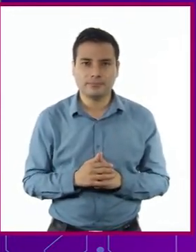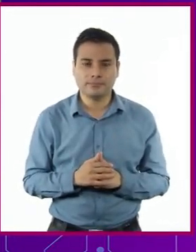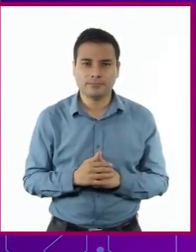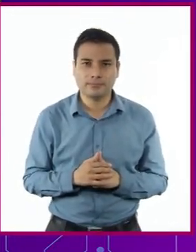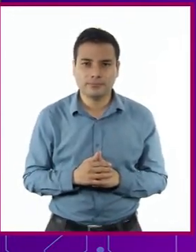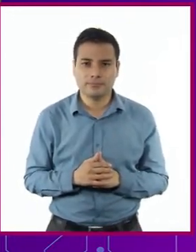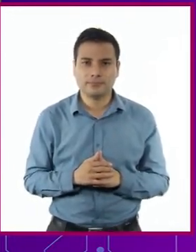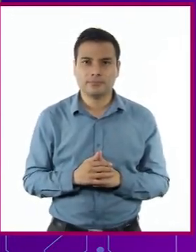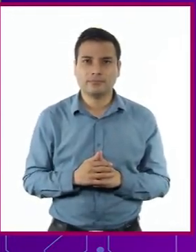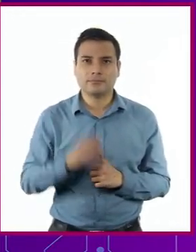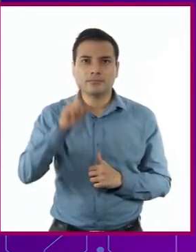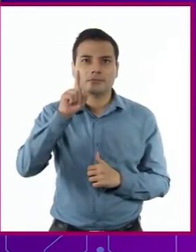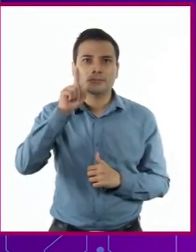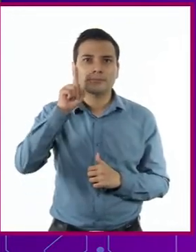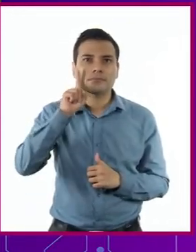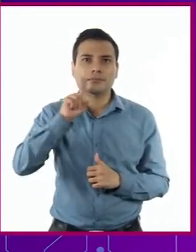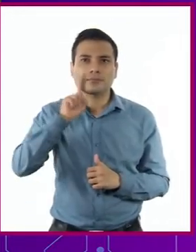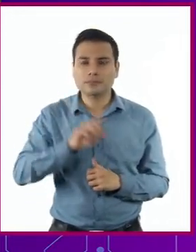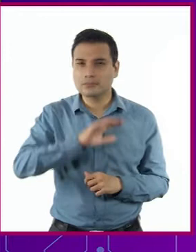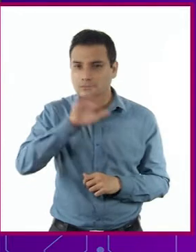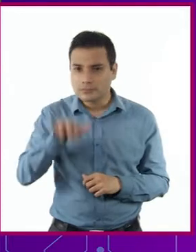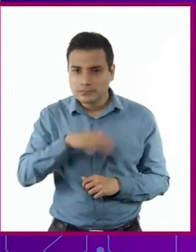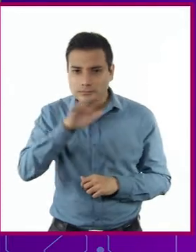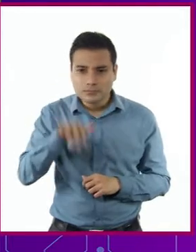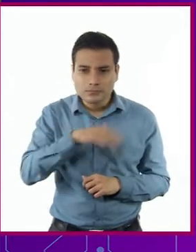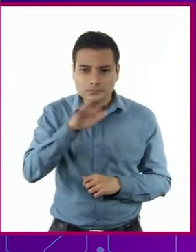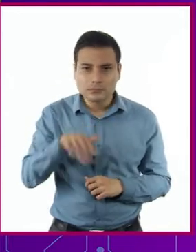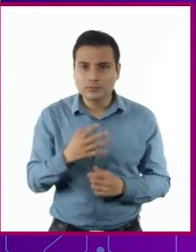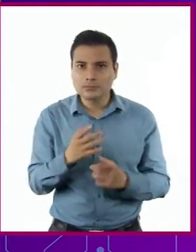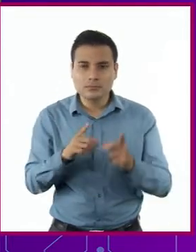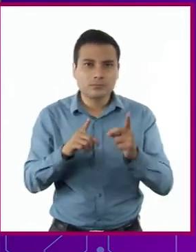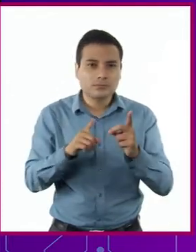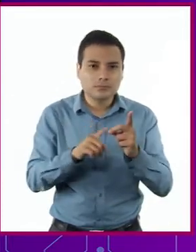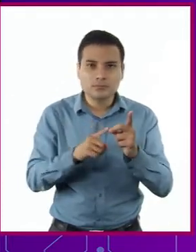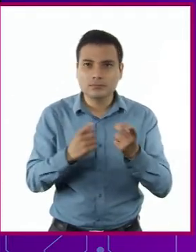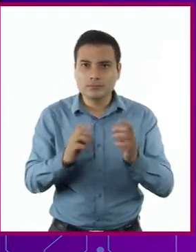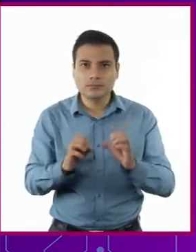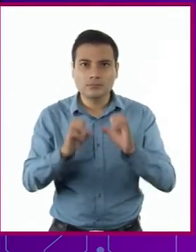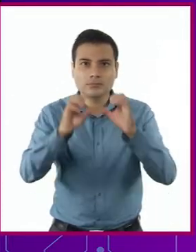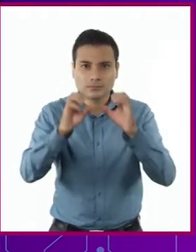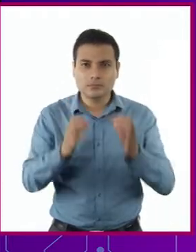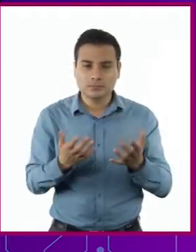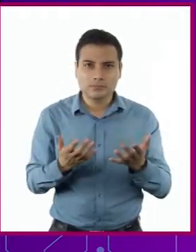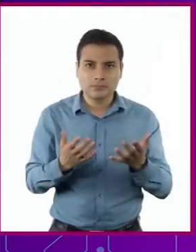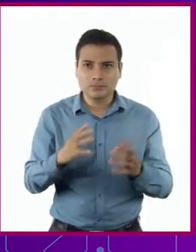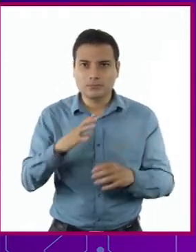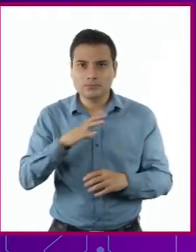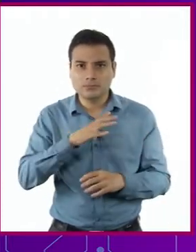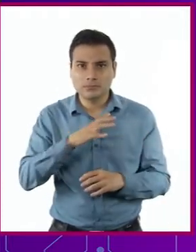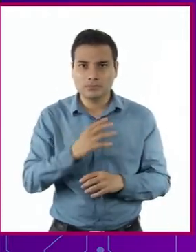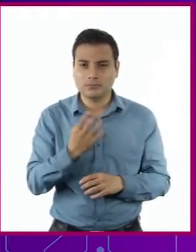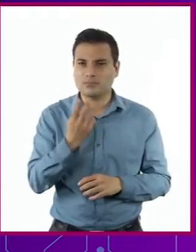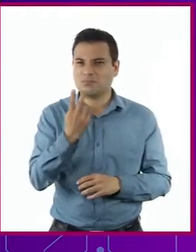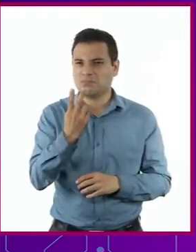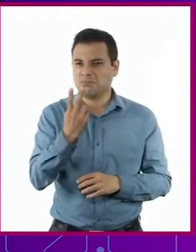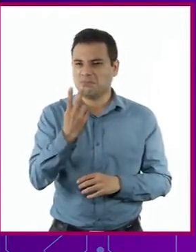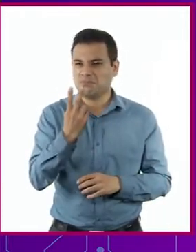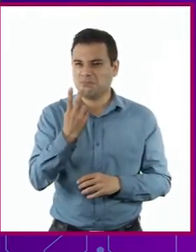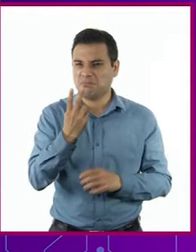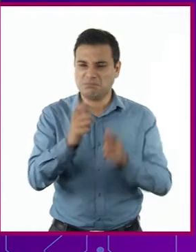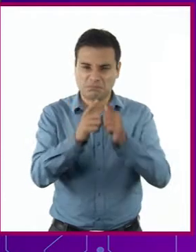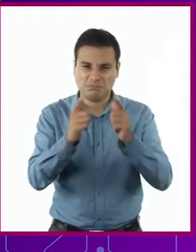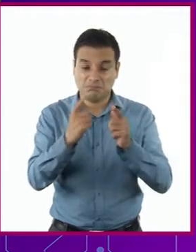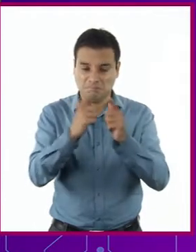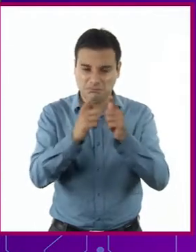los vecinos que sabíamos que habitaban en nuestros edificios, médicos y enfermeras, y pusimos 2 dispensarios. Otra